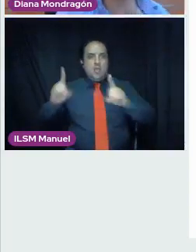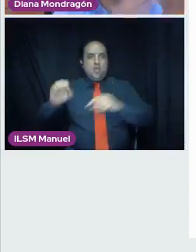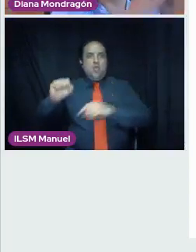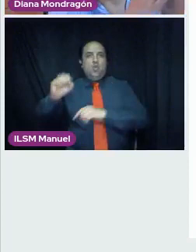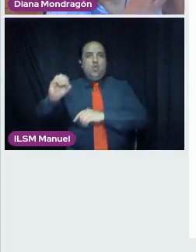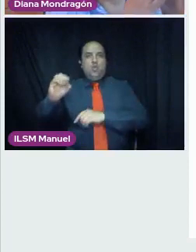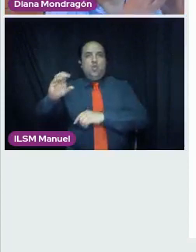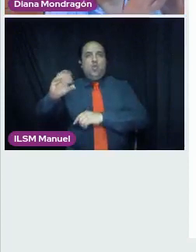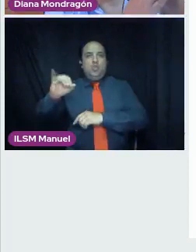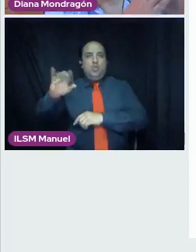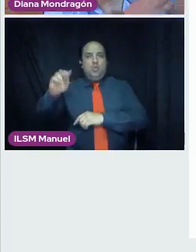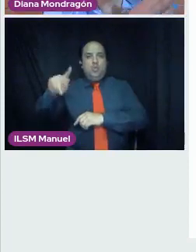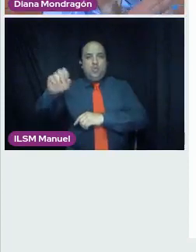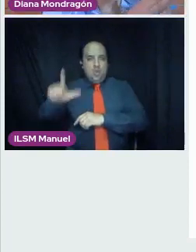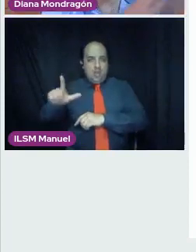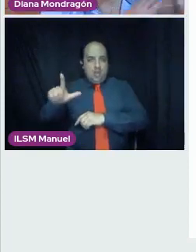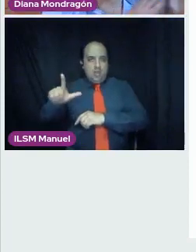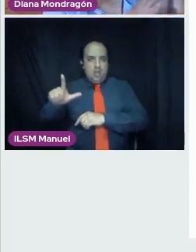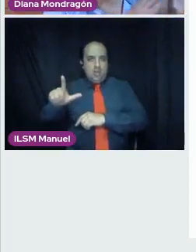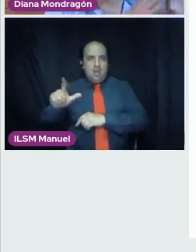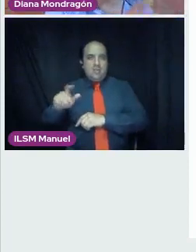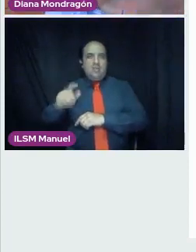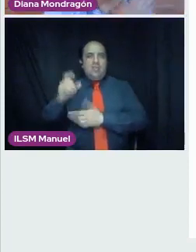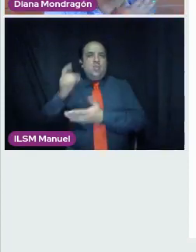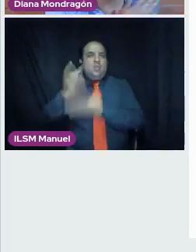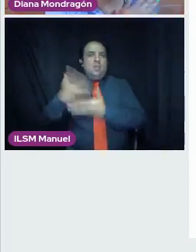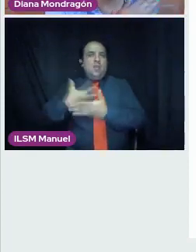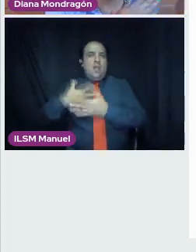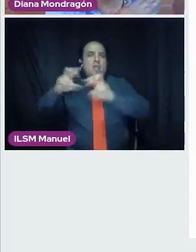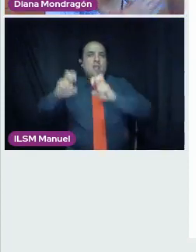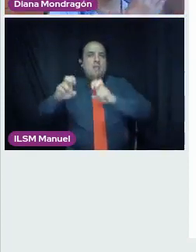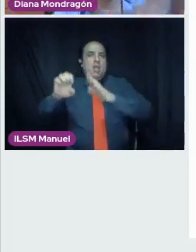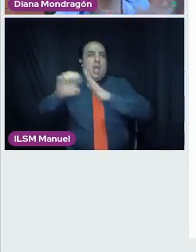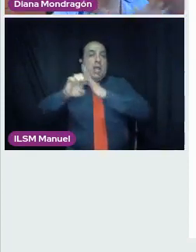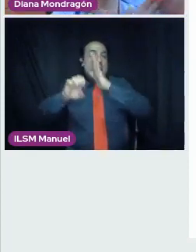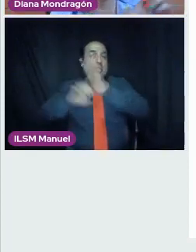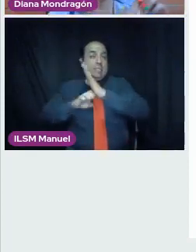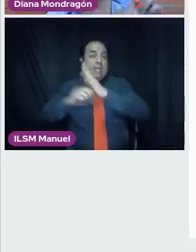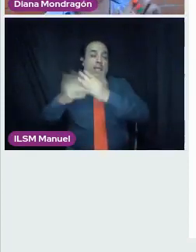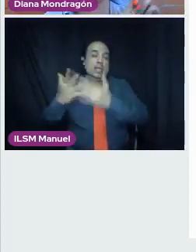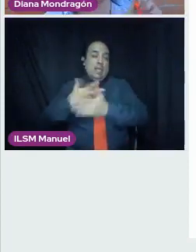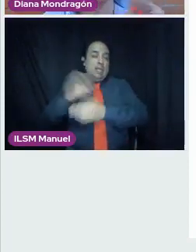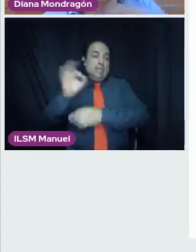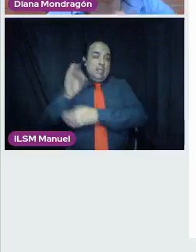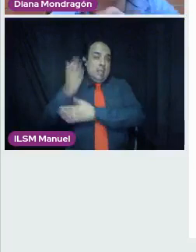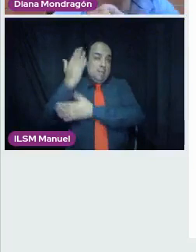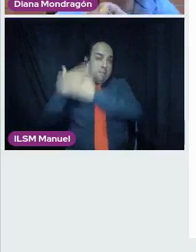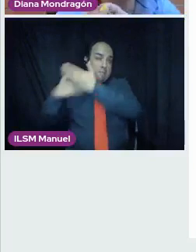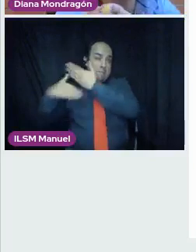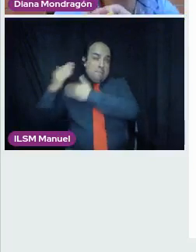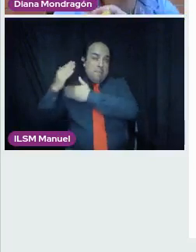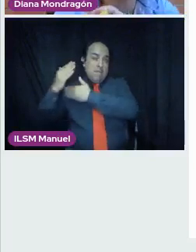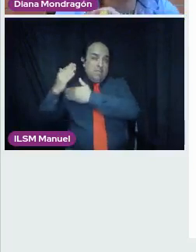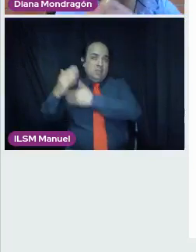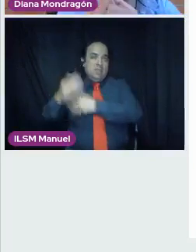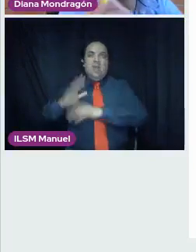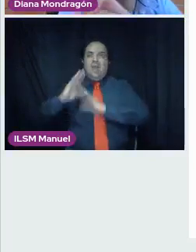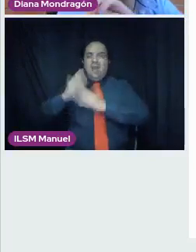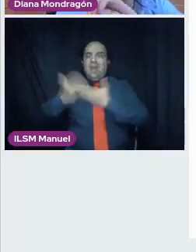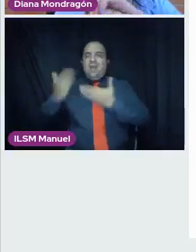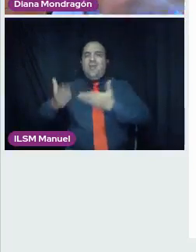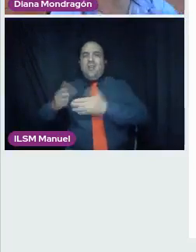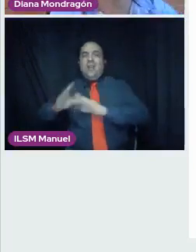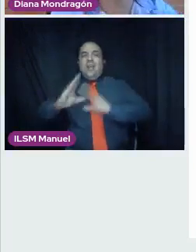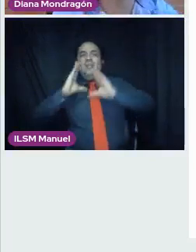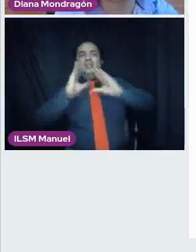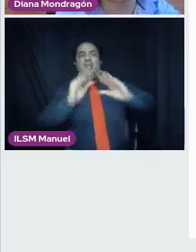Y que no solamente se quedaba como en la parte ética, ¿no? Que a lo mejor vivimos en el pasado, sino ahora les enseñan a los chicos y hablan con